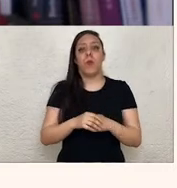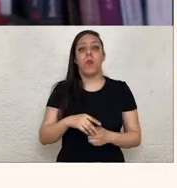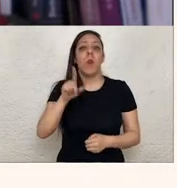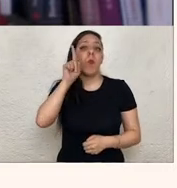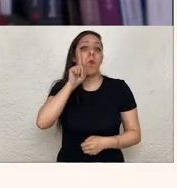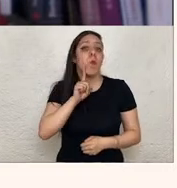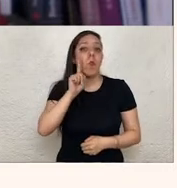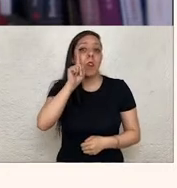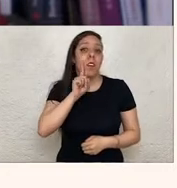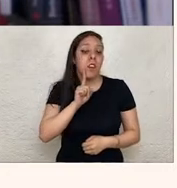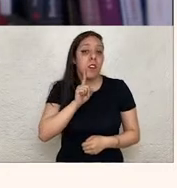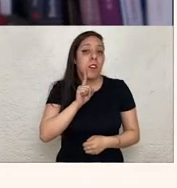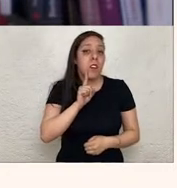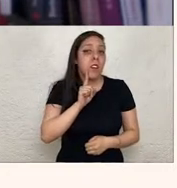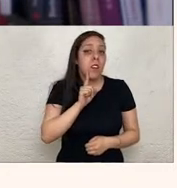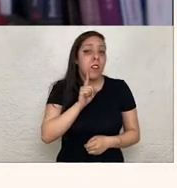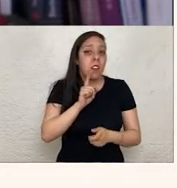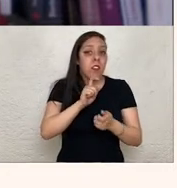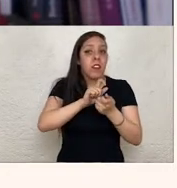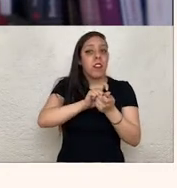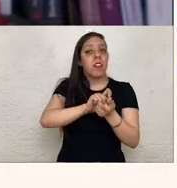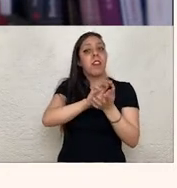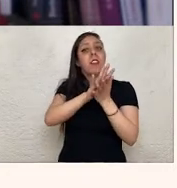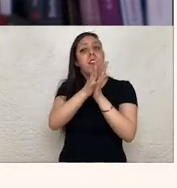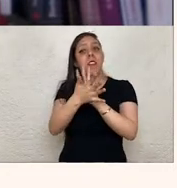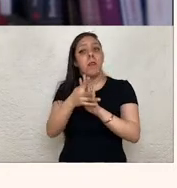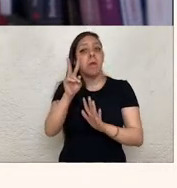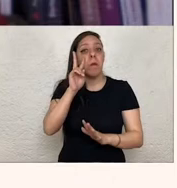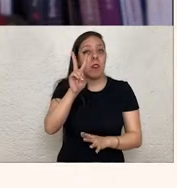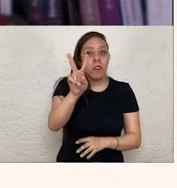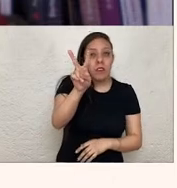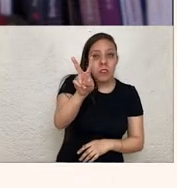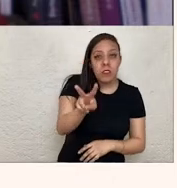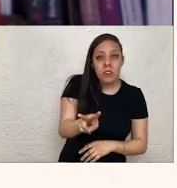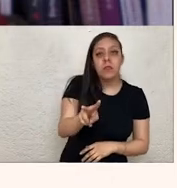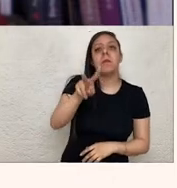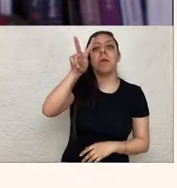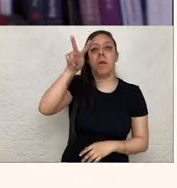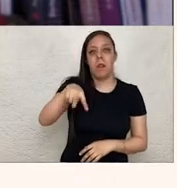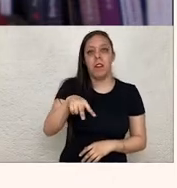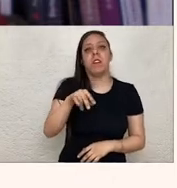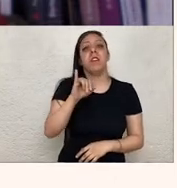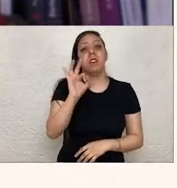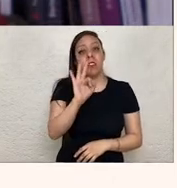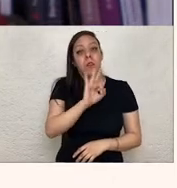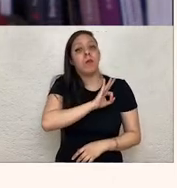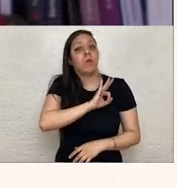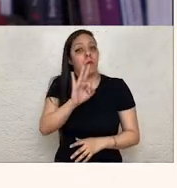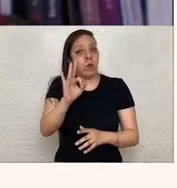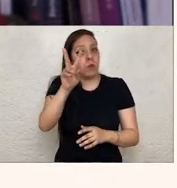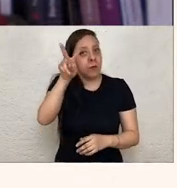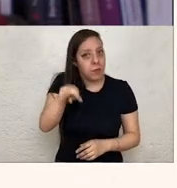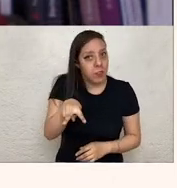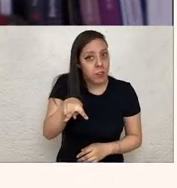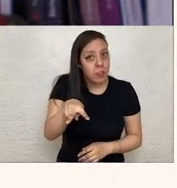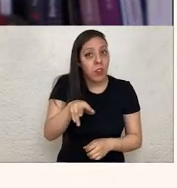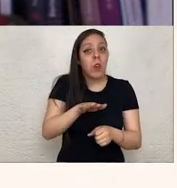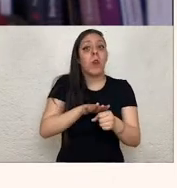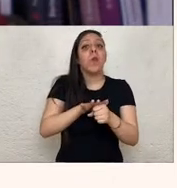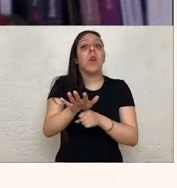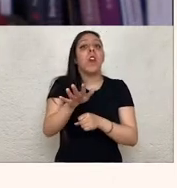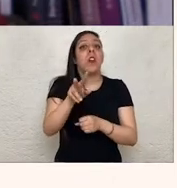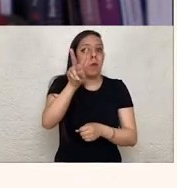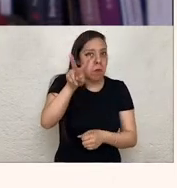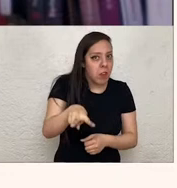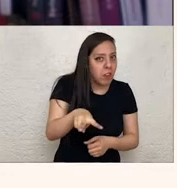digamos, construir a partir de mentiras una verdad posible. Y esa verdad posible hubiera sido